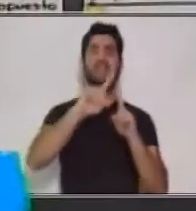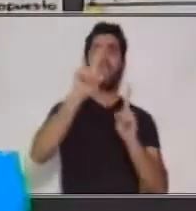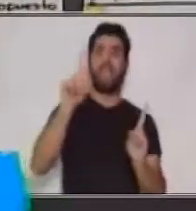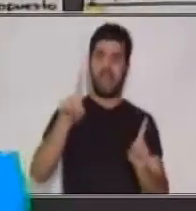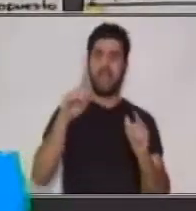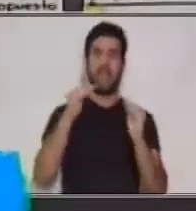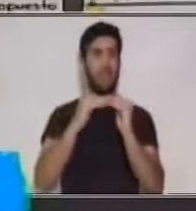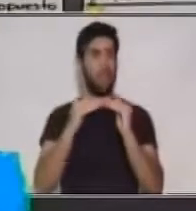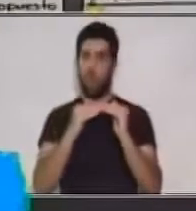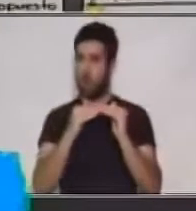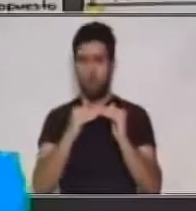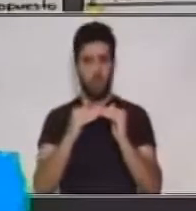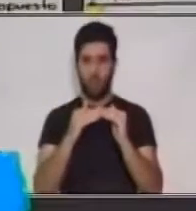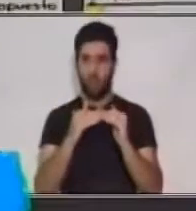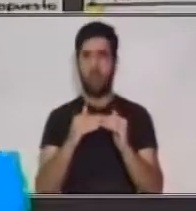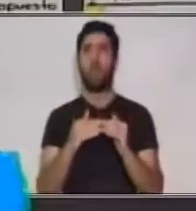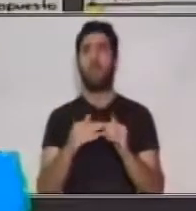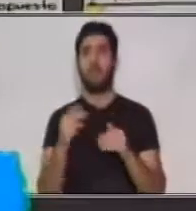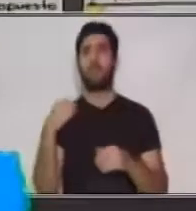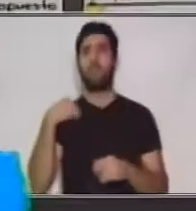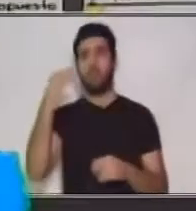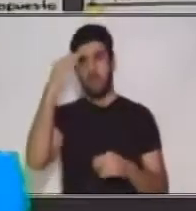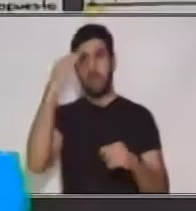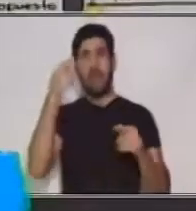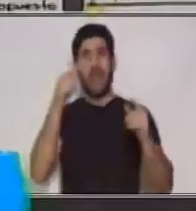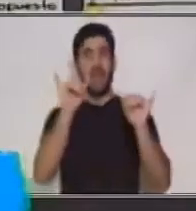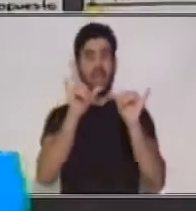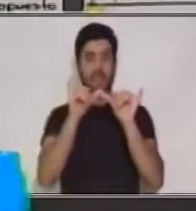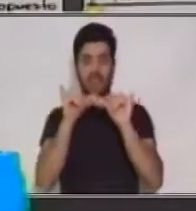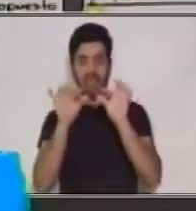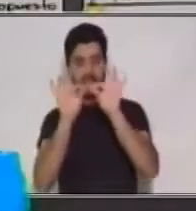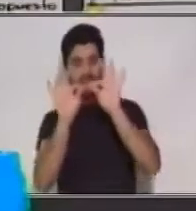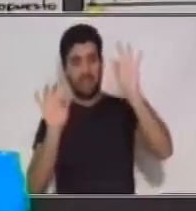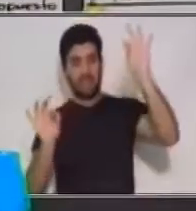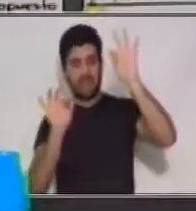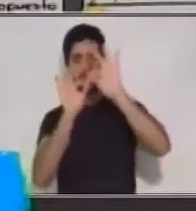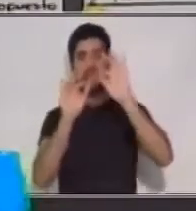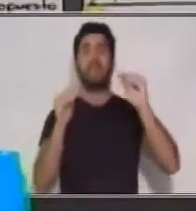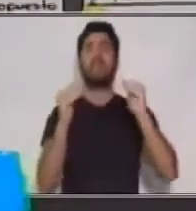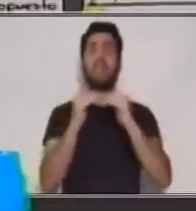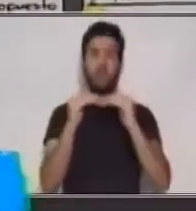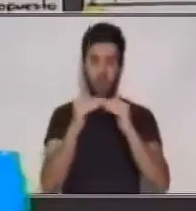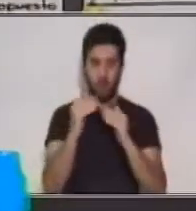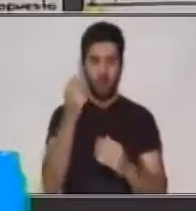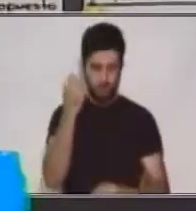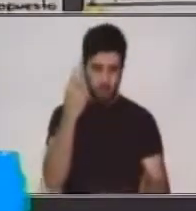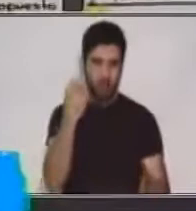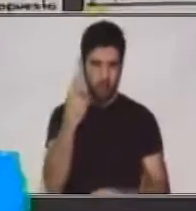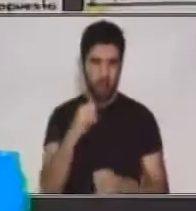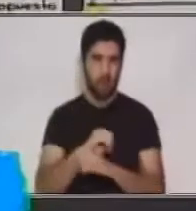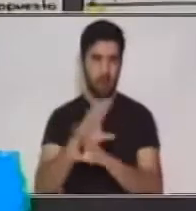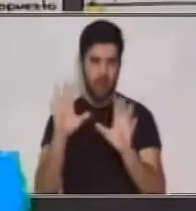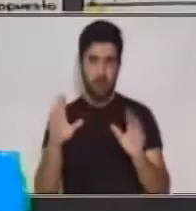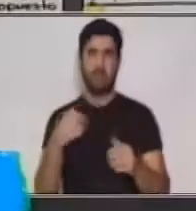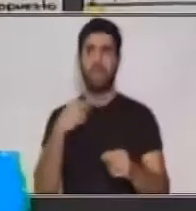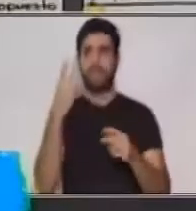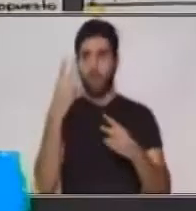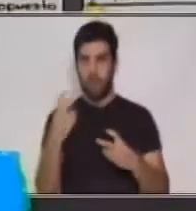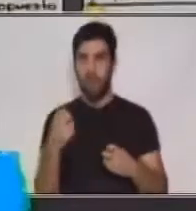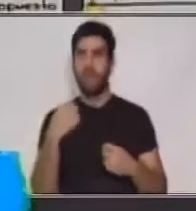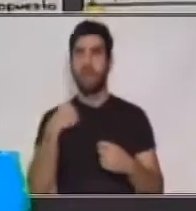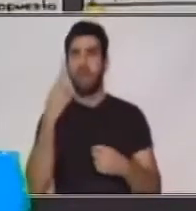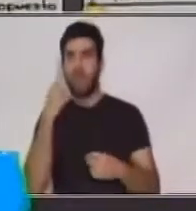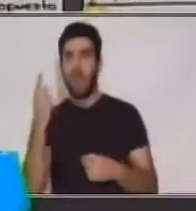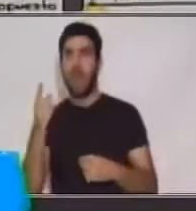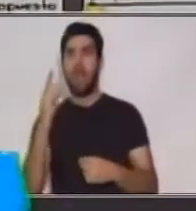al mismo tiempo saber que tienen la misma medida. Vuelvo a medir B con